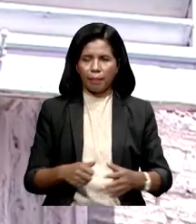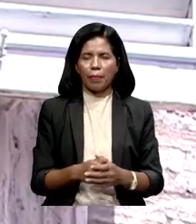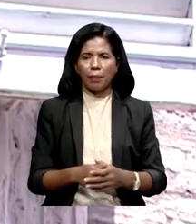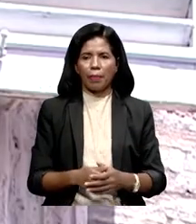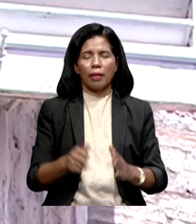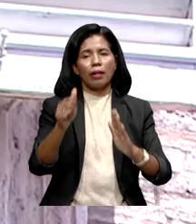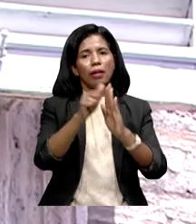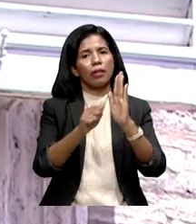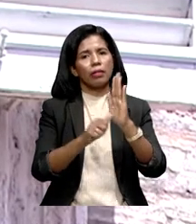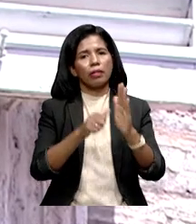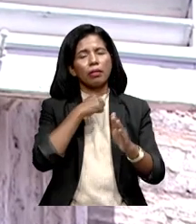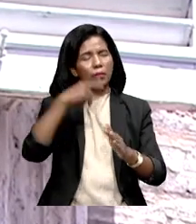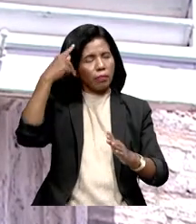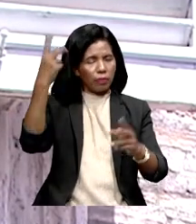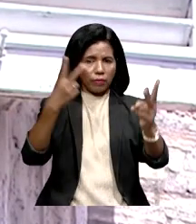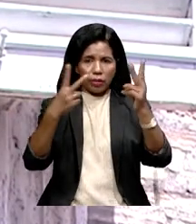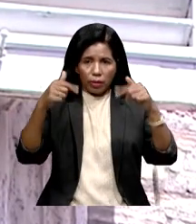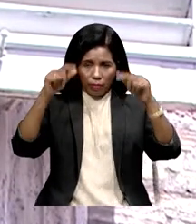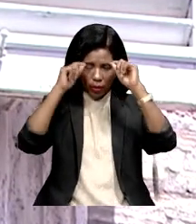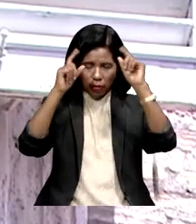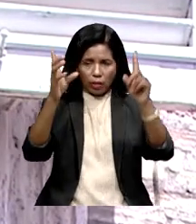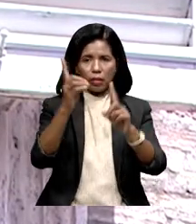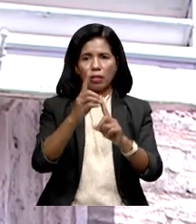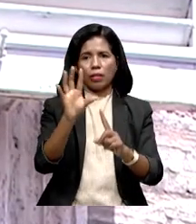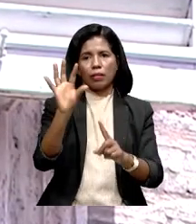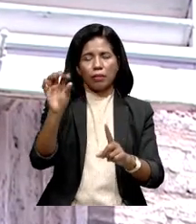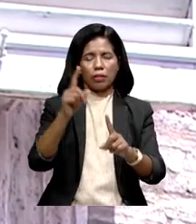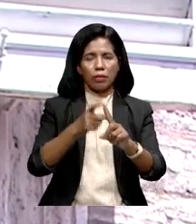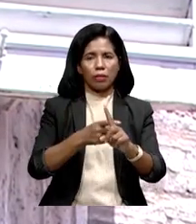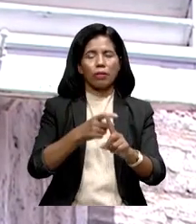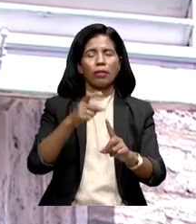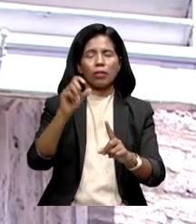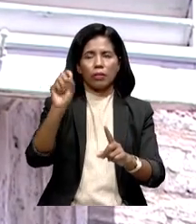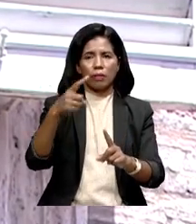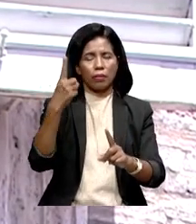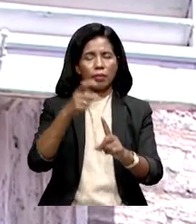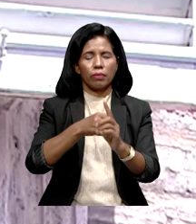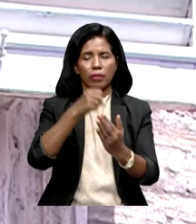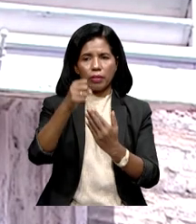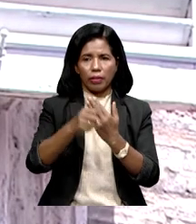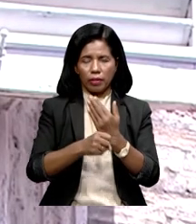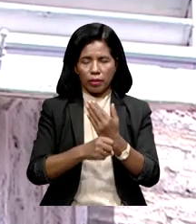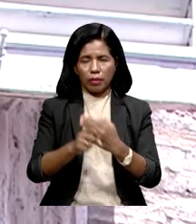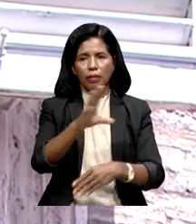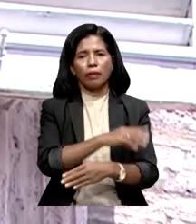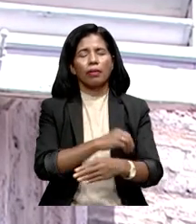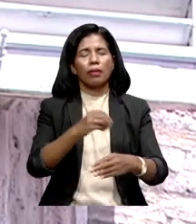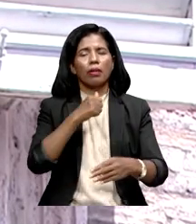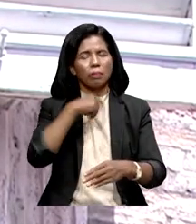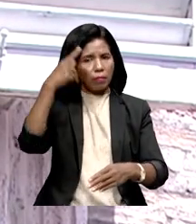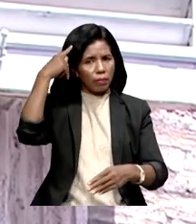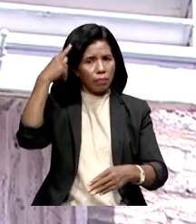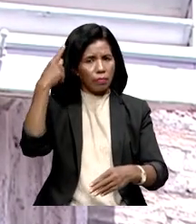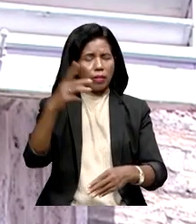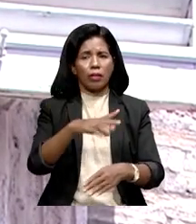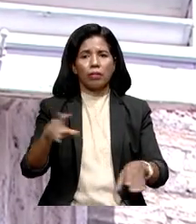Papa Francisco se visita Timor-Leste e a Lorencia to Lorenz Sanulo resinida, no e a Lorenz Sanulo fula em setembro, Papa Francisco